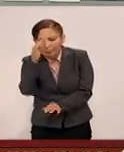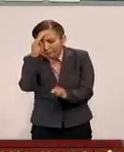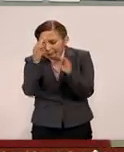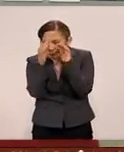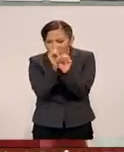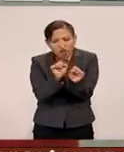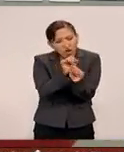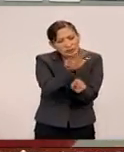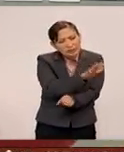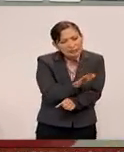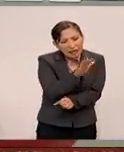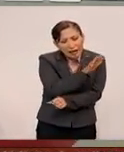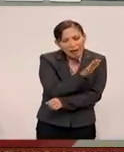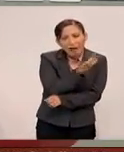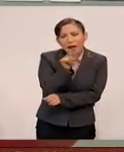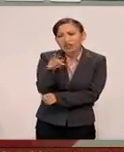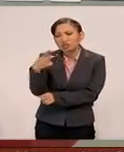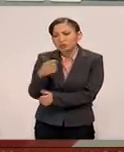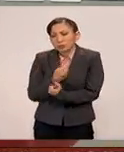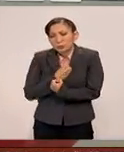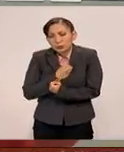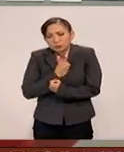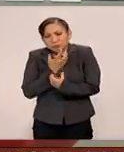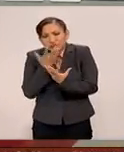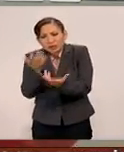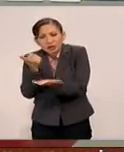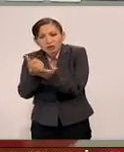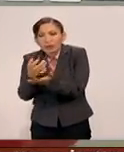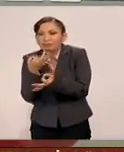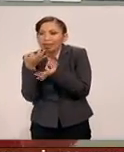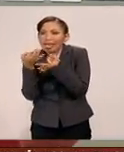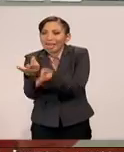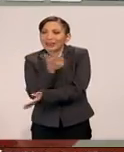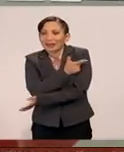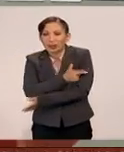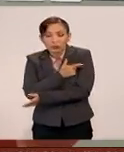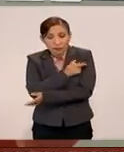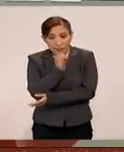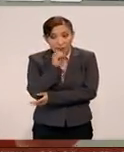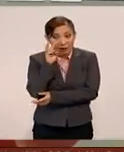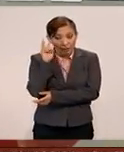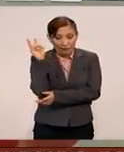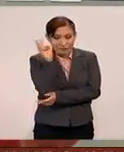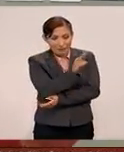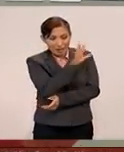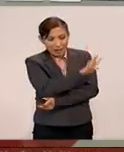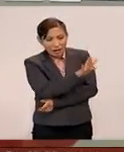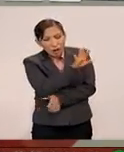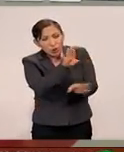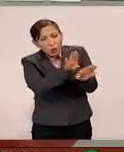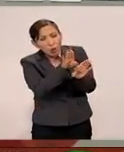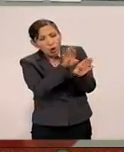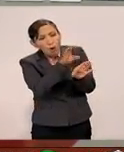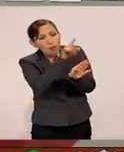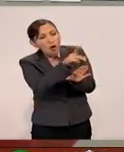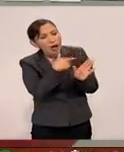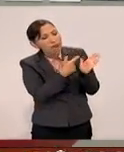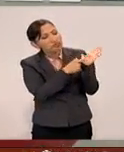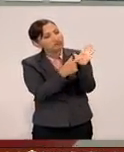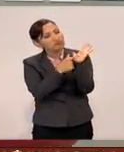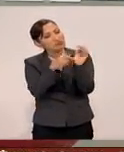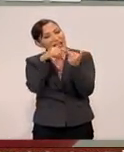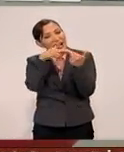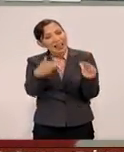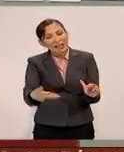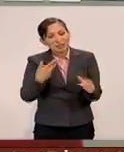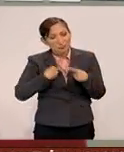reflexión sociológica, de su pasión por la ciudad, y también van a ver ustedes cómo él habla de la